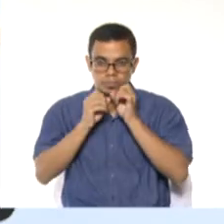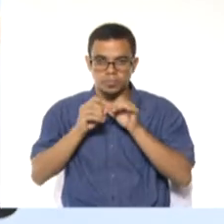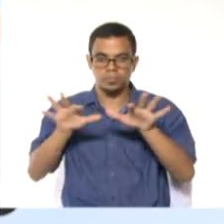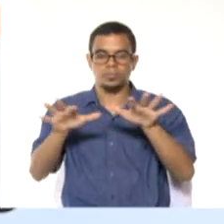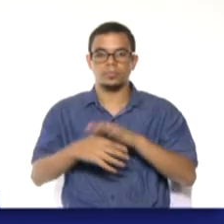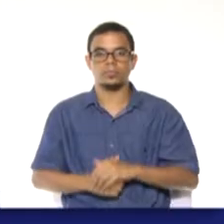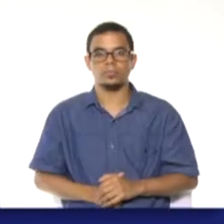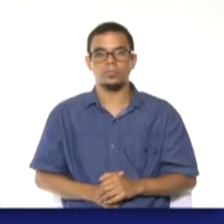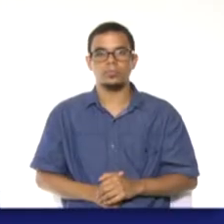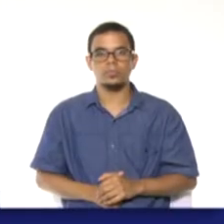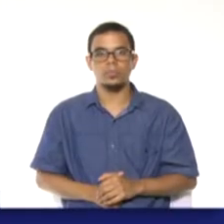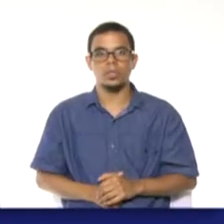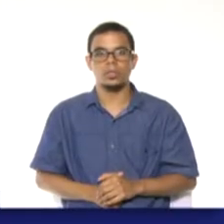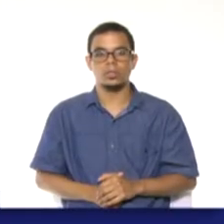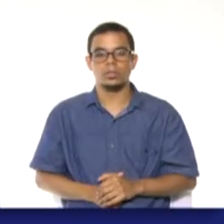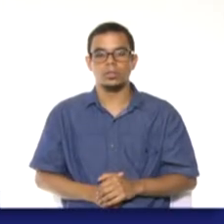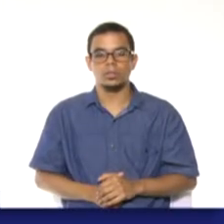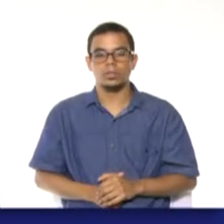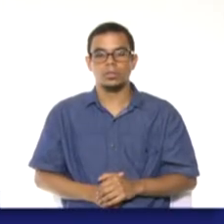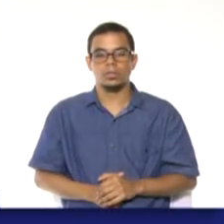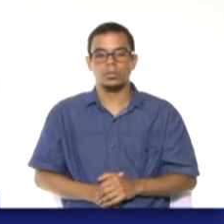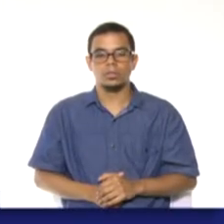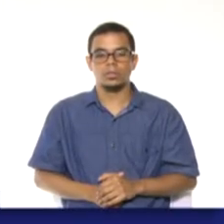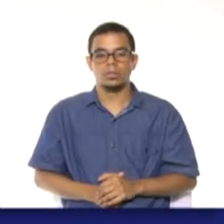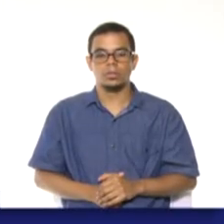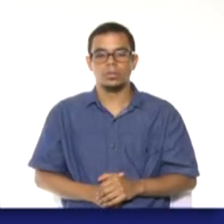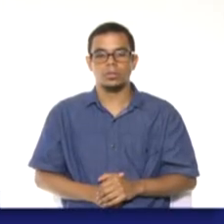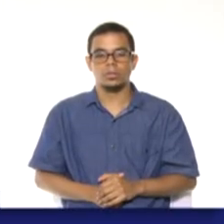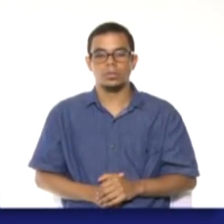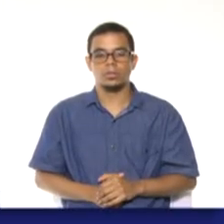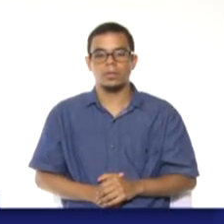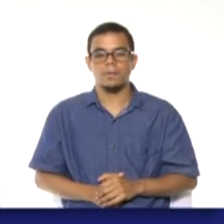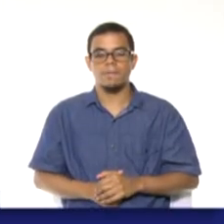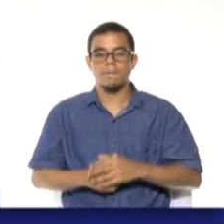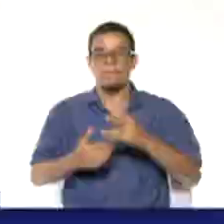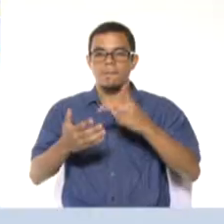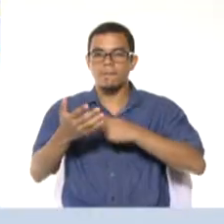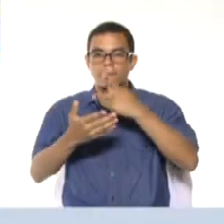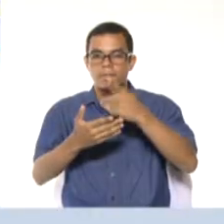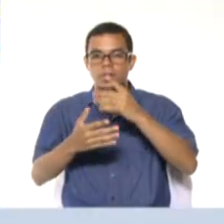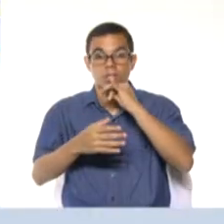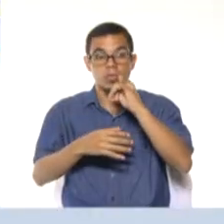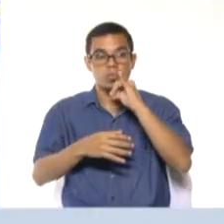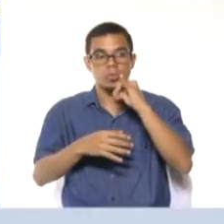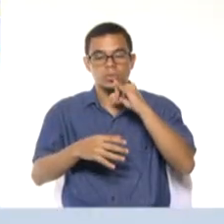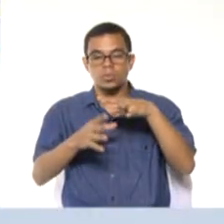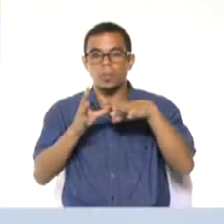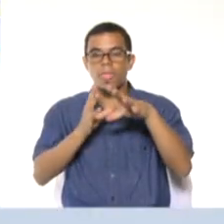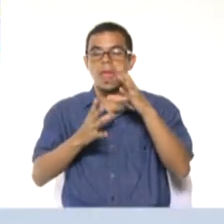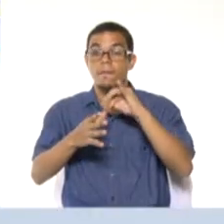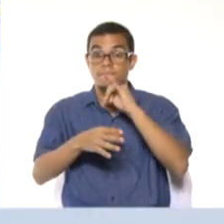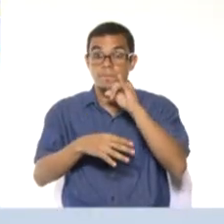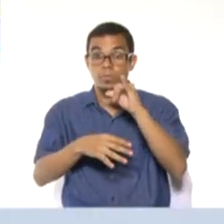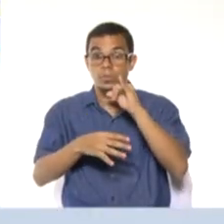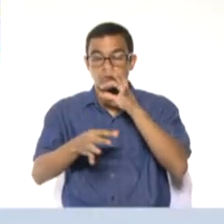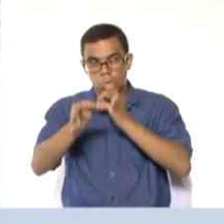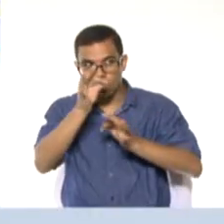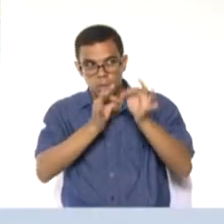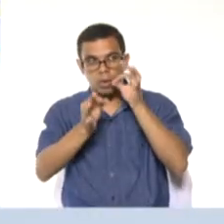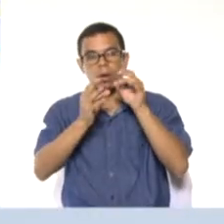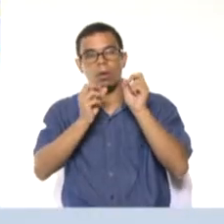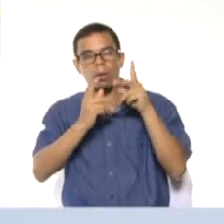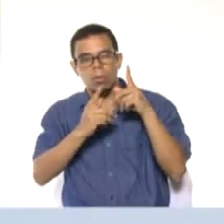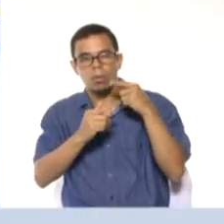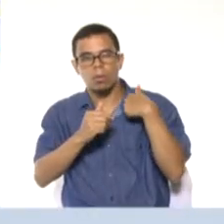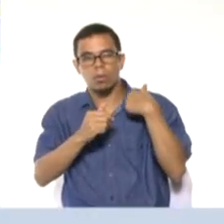nuestros participantes. La contextualización de la formación nos va a permitir, por supuesto, captar ese recurso humano que tenemos en